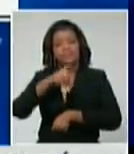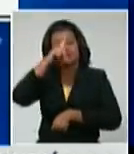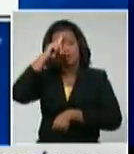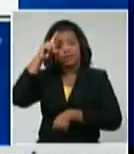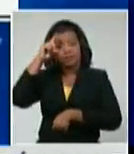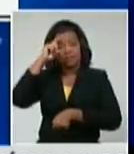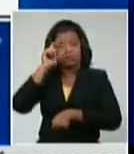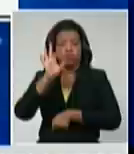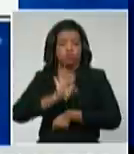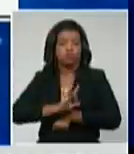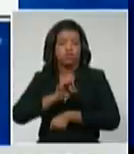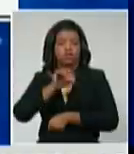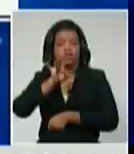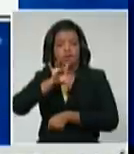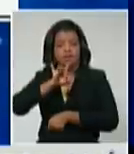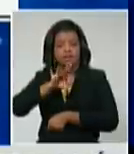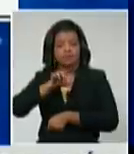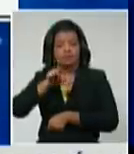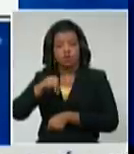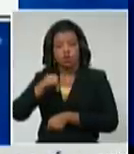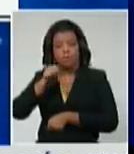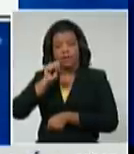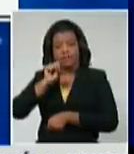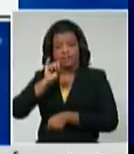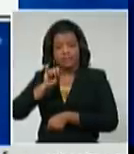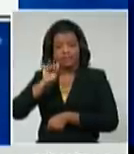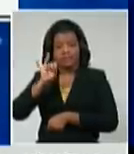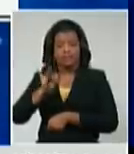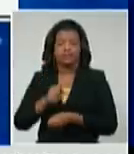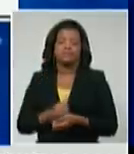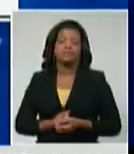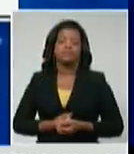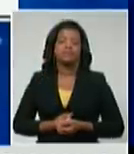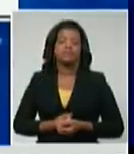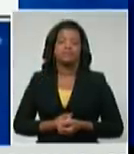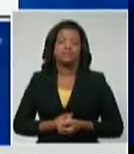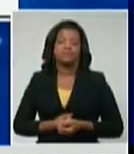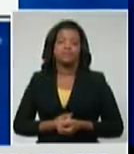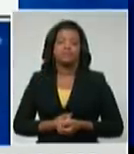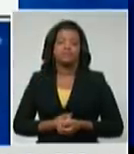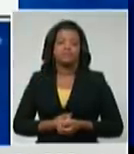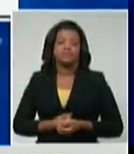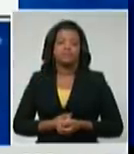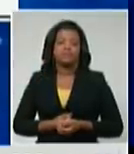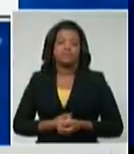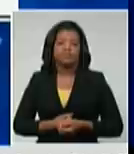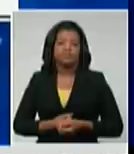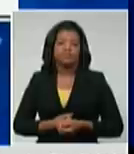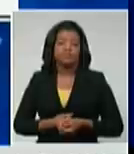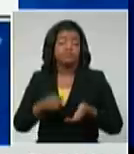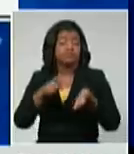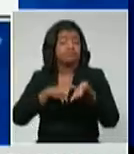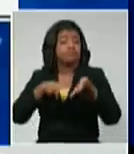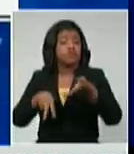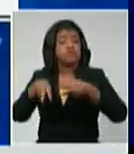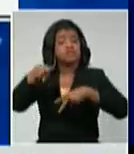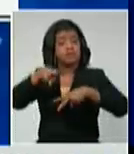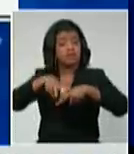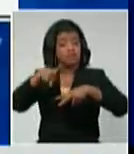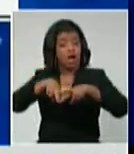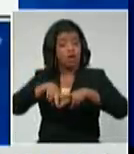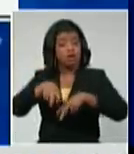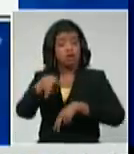15,67 por 100.000. Y La Habana, que también mantiene una tasa de